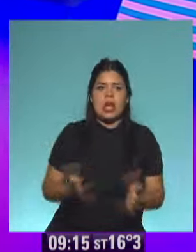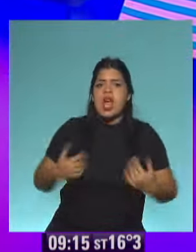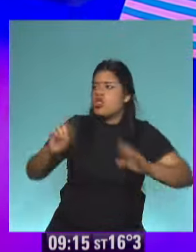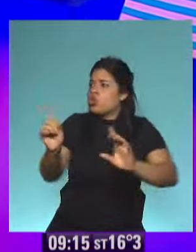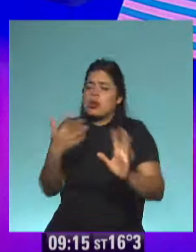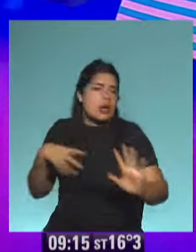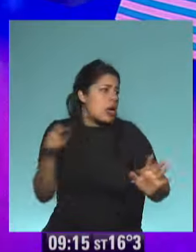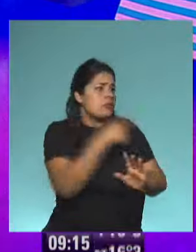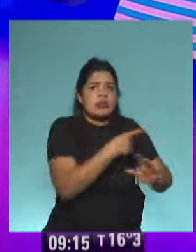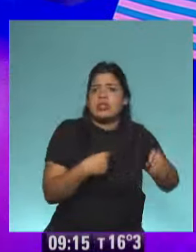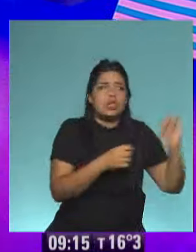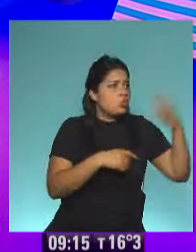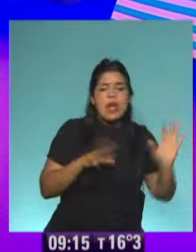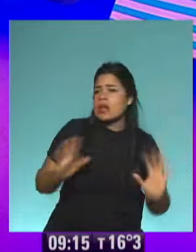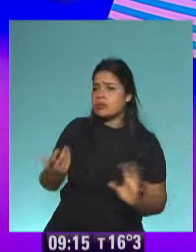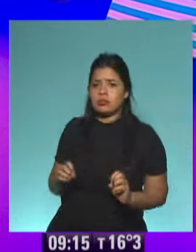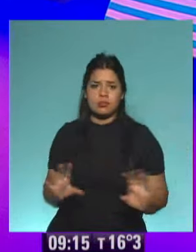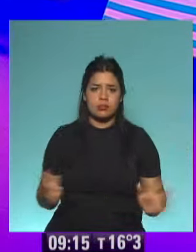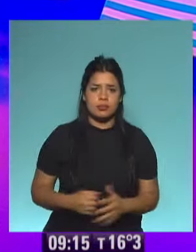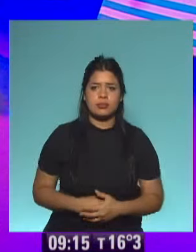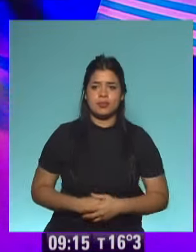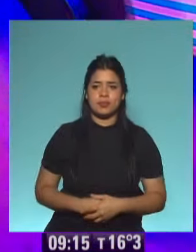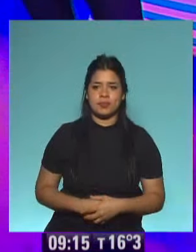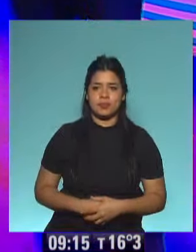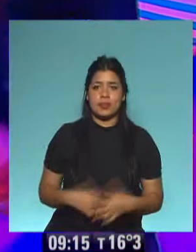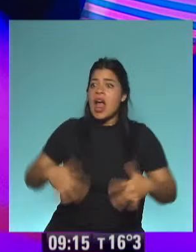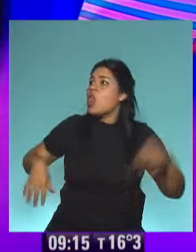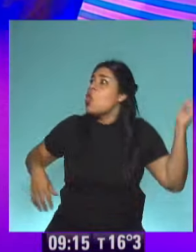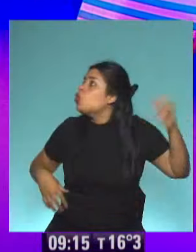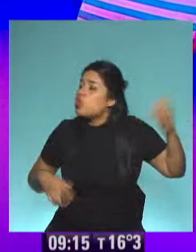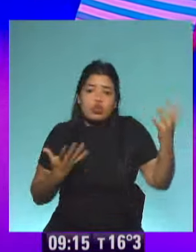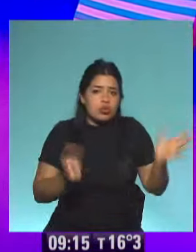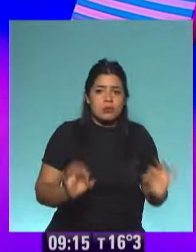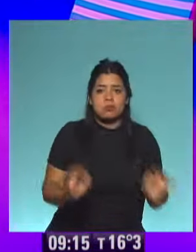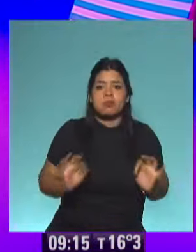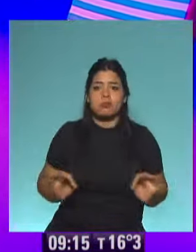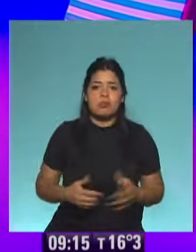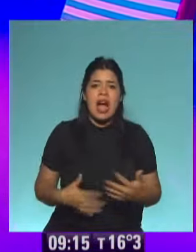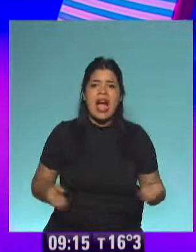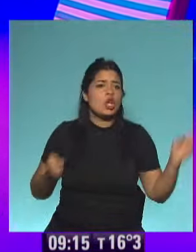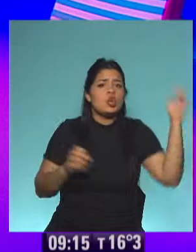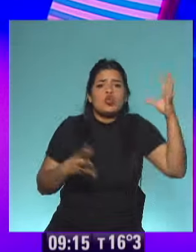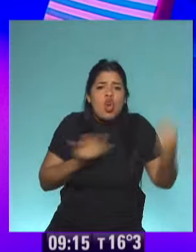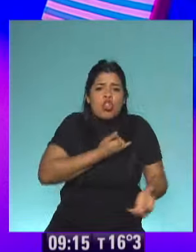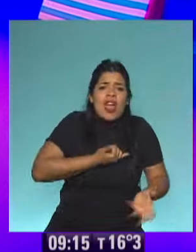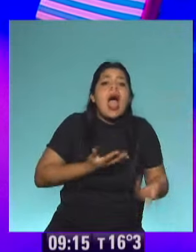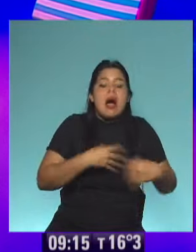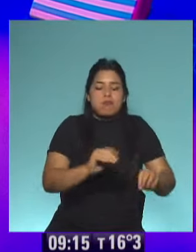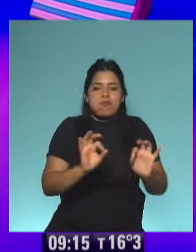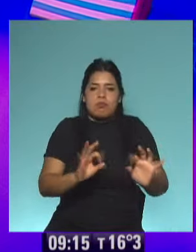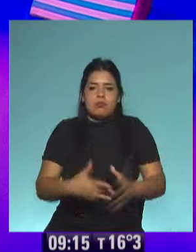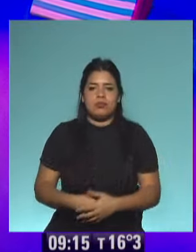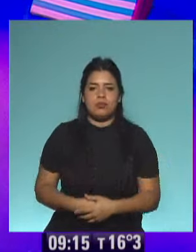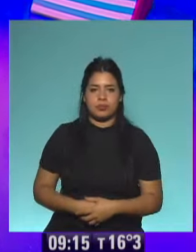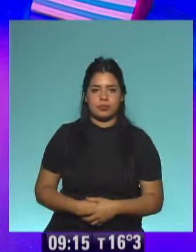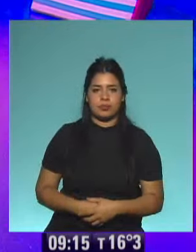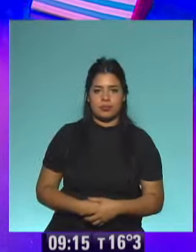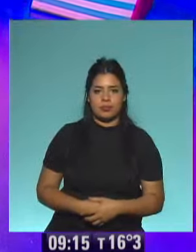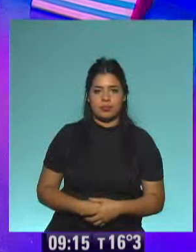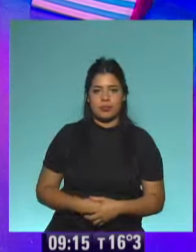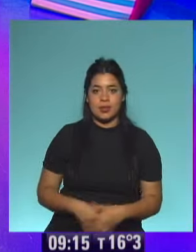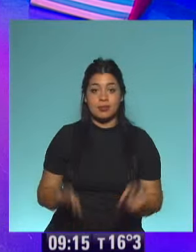¡Desde acá! ¡Salimos de acá! ¡La luz! ¡La luz! ¡Ahí está! ¡No encontró la luz! ¡Ahí está! ¡La prendí! ¡Vení, vení! ¡Ahí se va a prender! ¿Preparada?